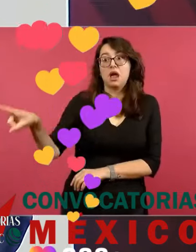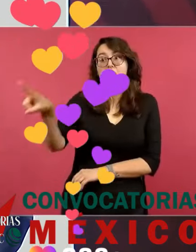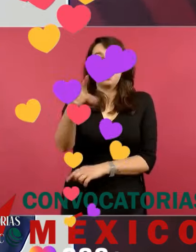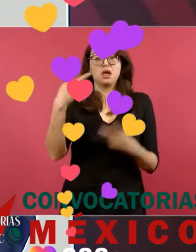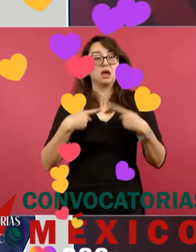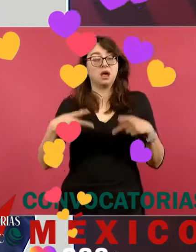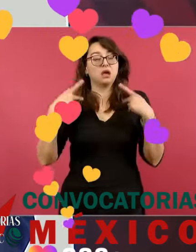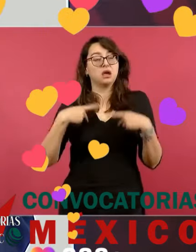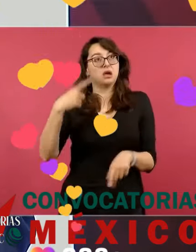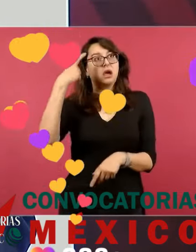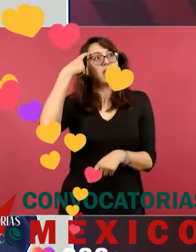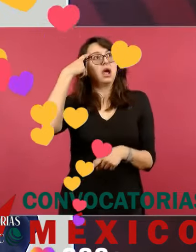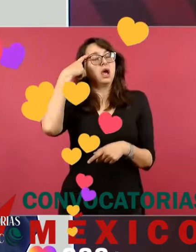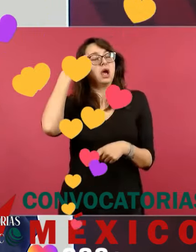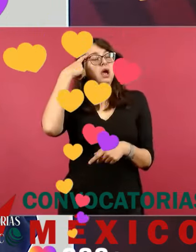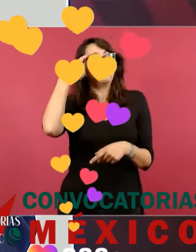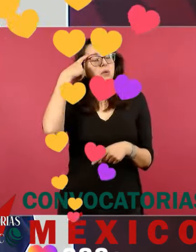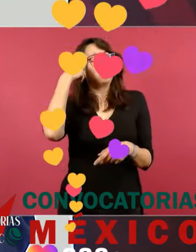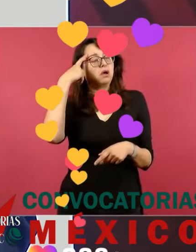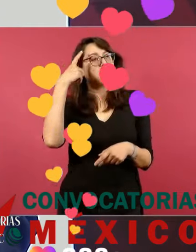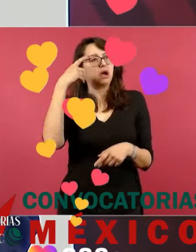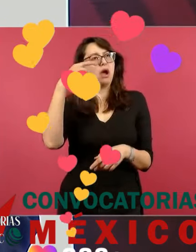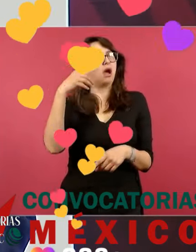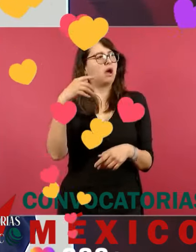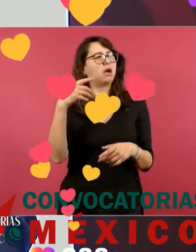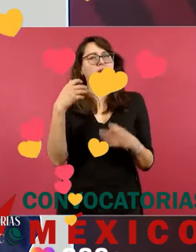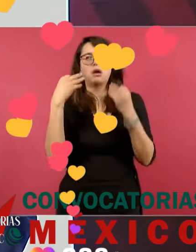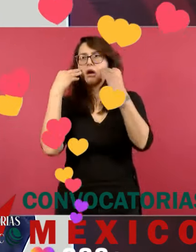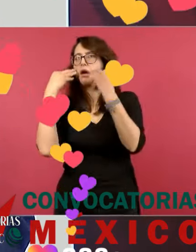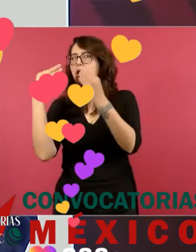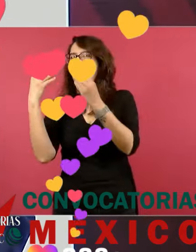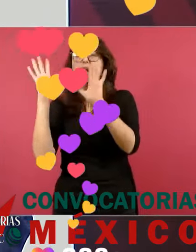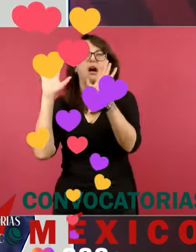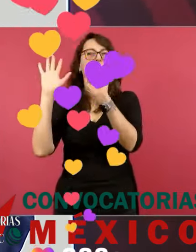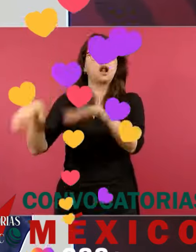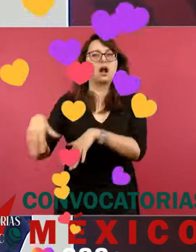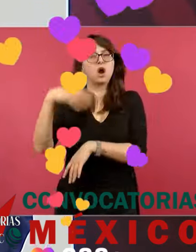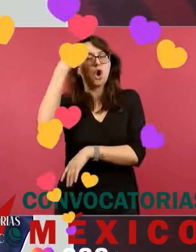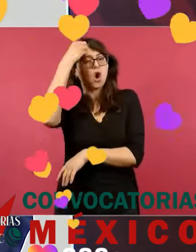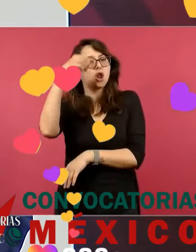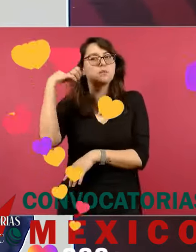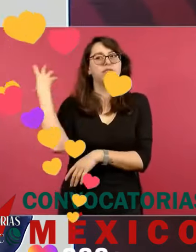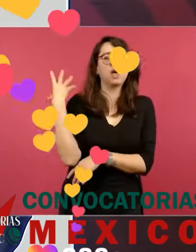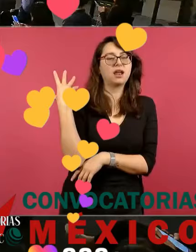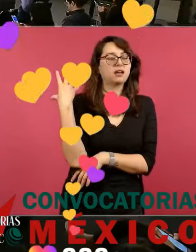una transformación, a querer darle marcha atrás a un proceso de transformación